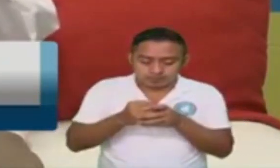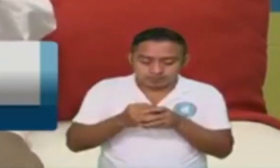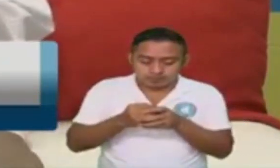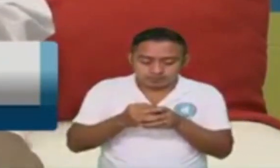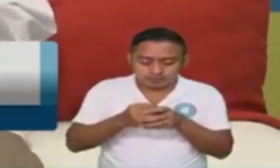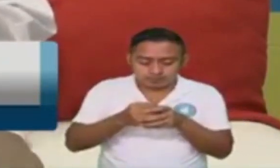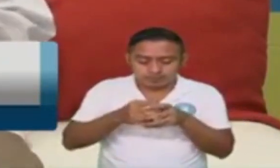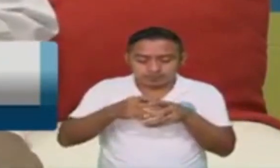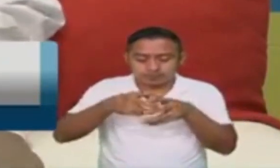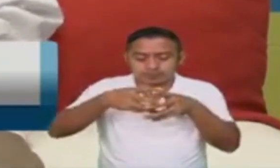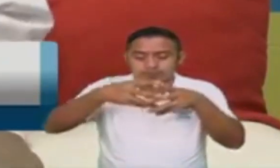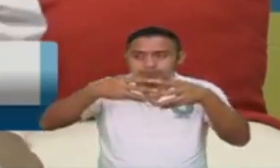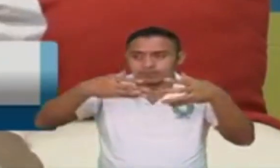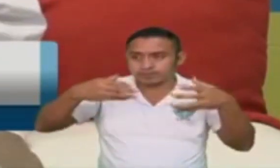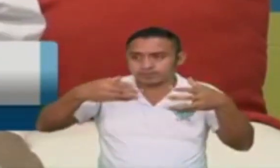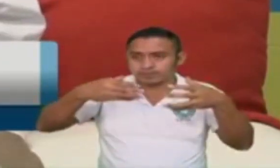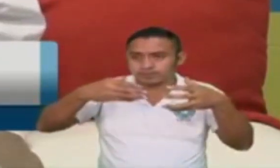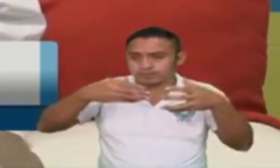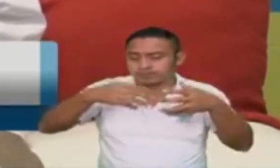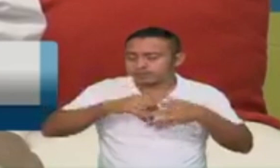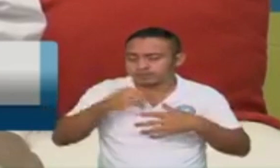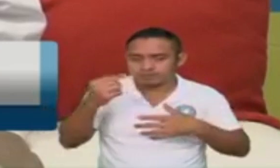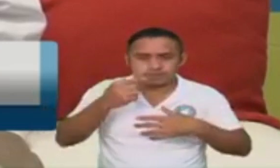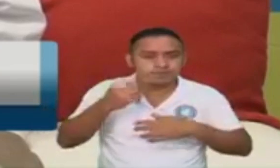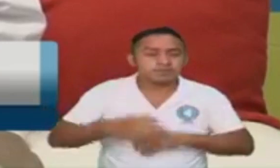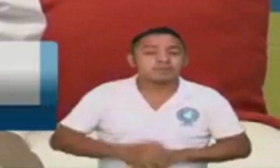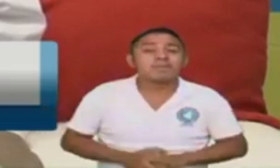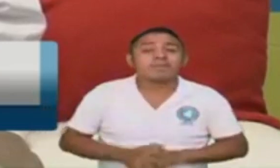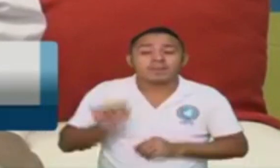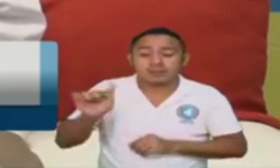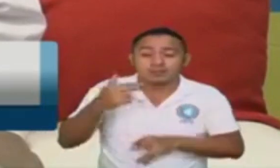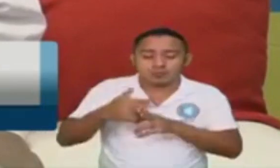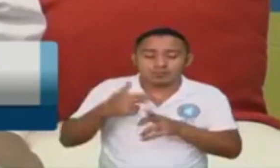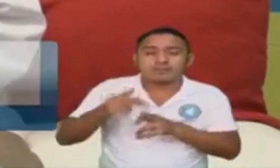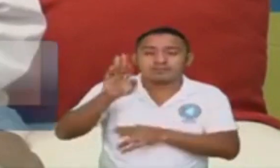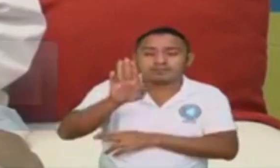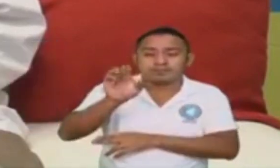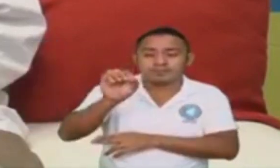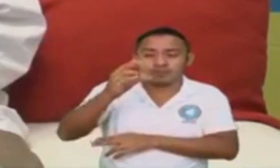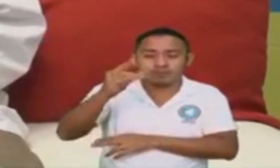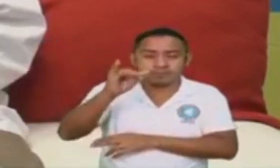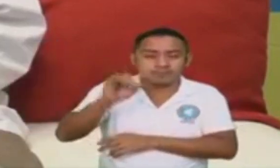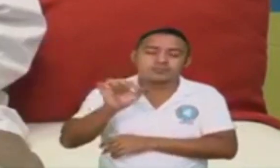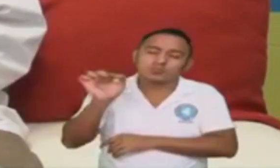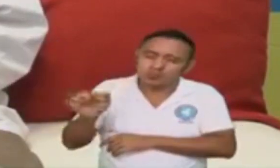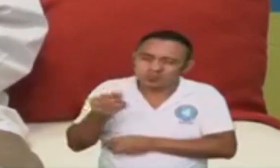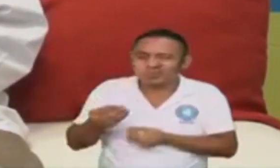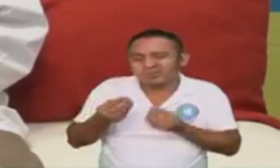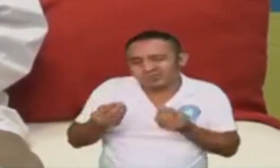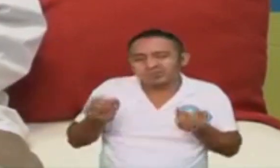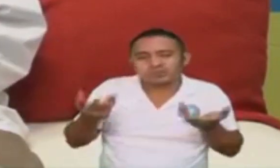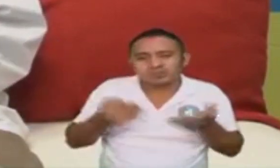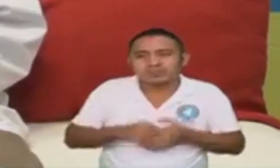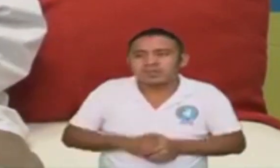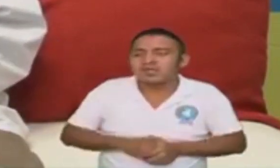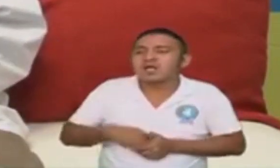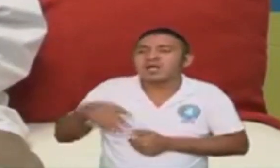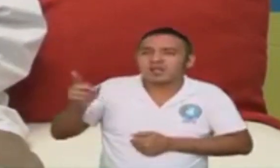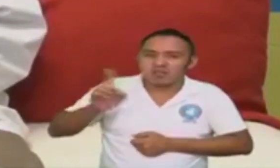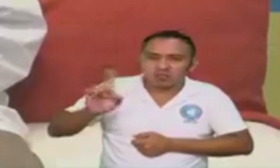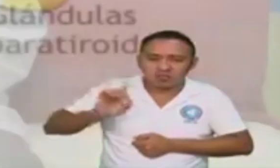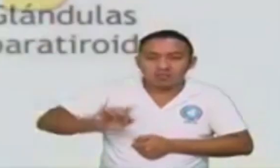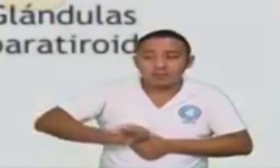totalidad, sin crecimiento de zonas específicas. Esa es una enfermedad común, sobre todo en lugares donde